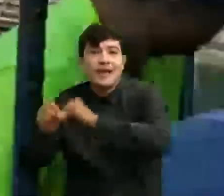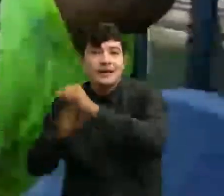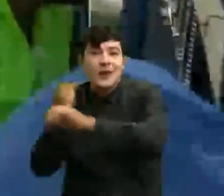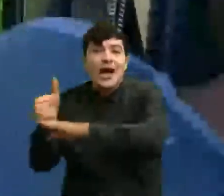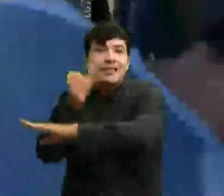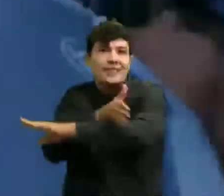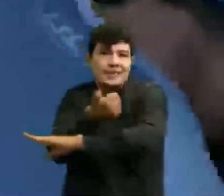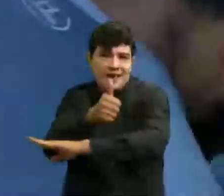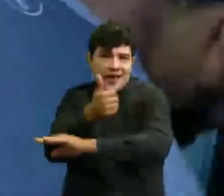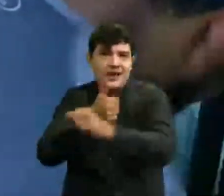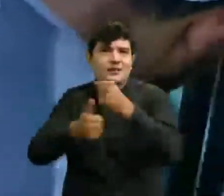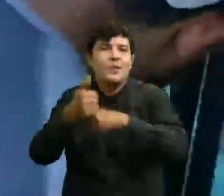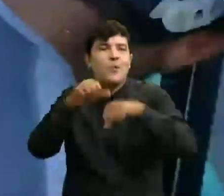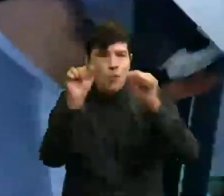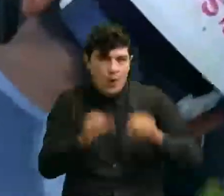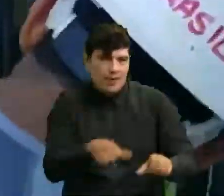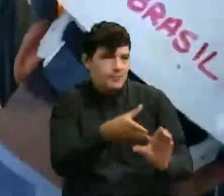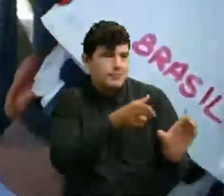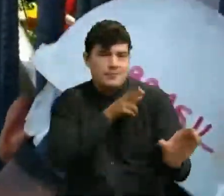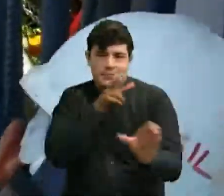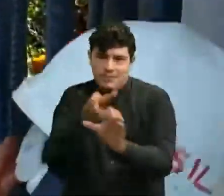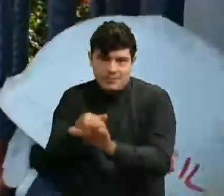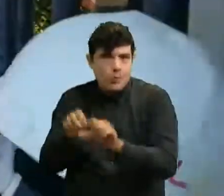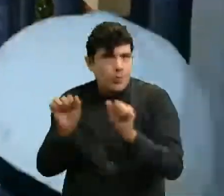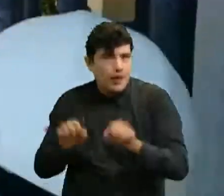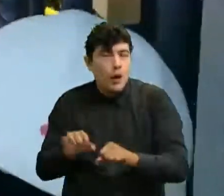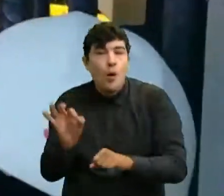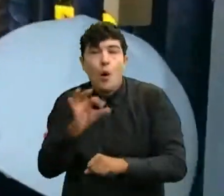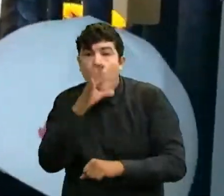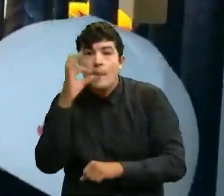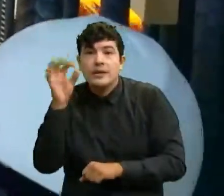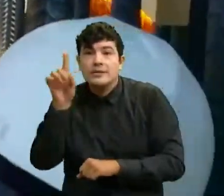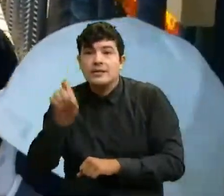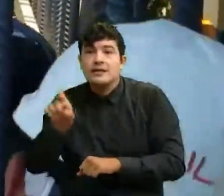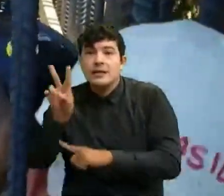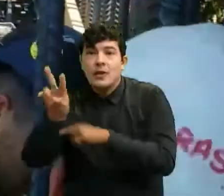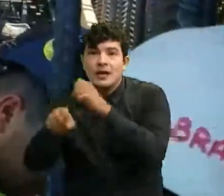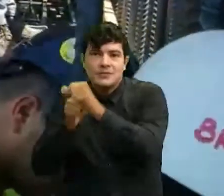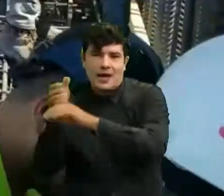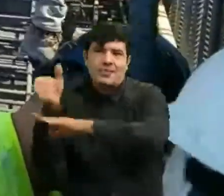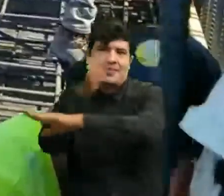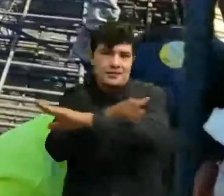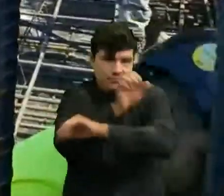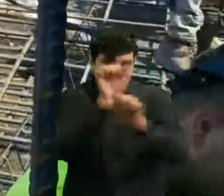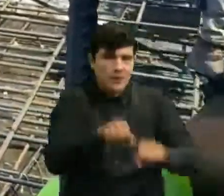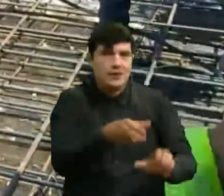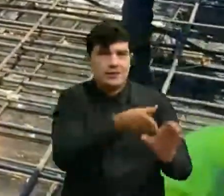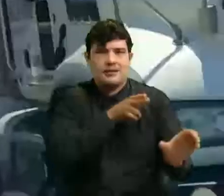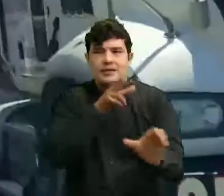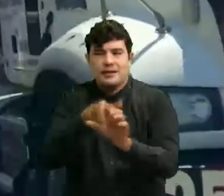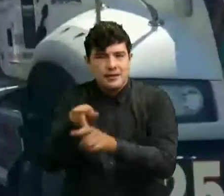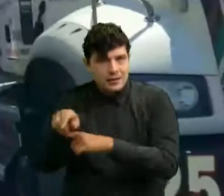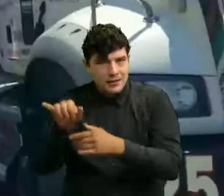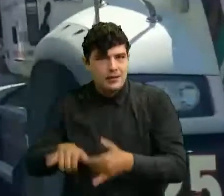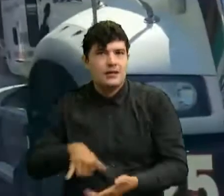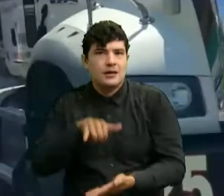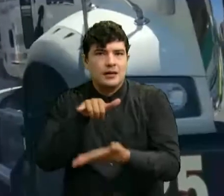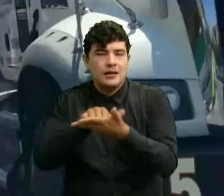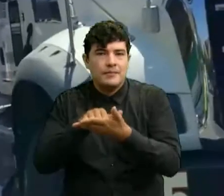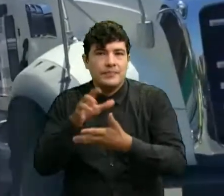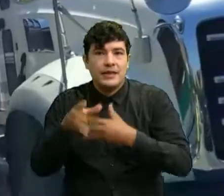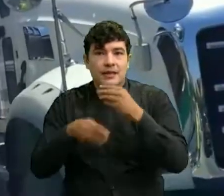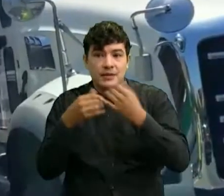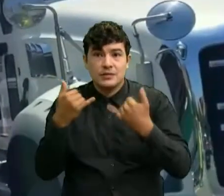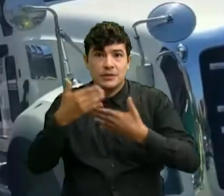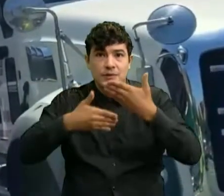no va a poder trasladarse de manera directa, de manera voluntaria. Le corresponderá presentar una